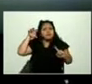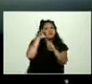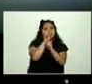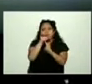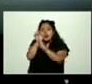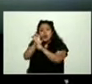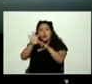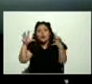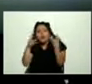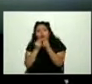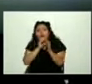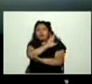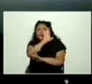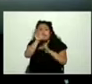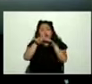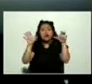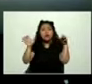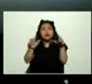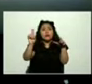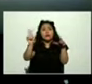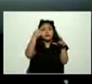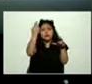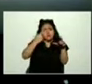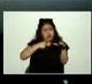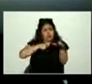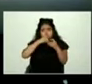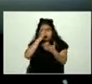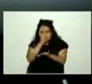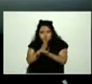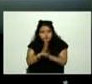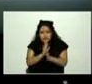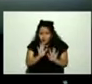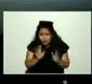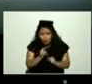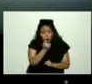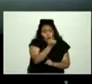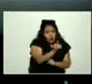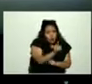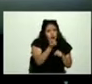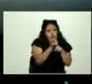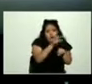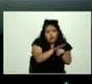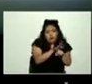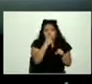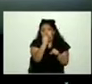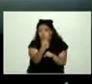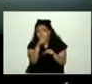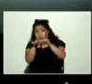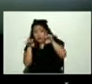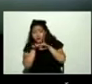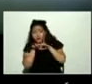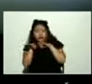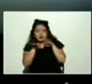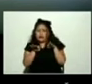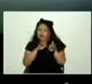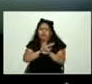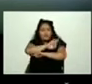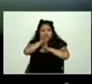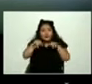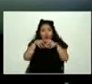comunidad universitaria. No son de una persona ni de una administración. Por ello,